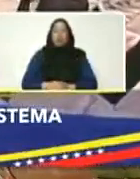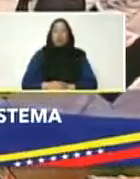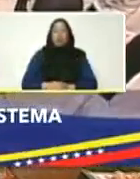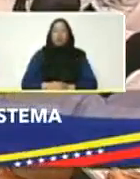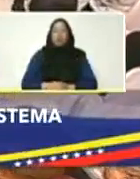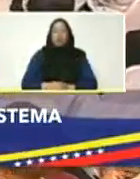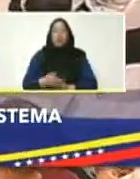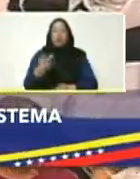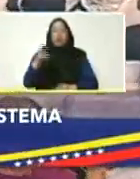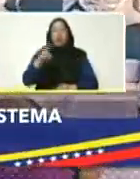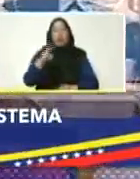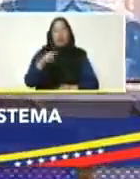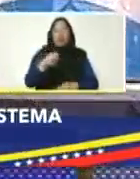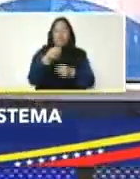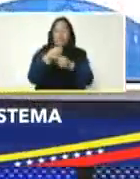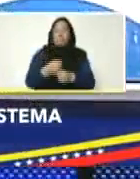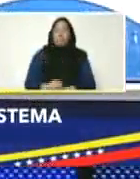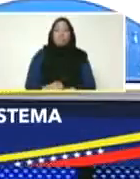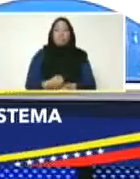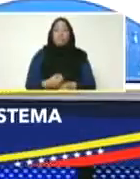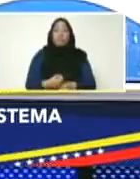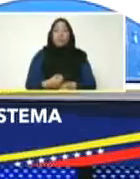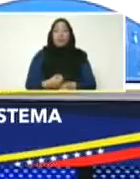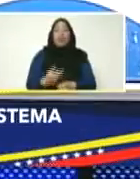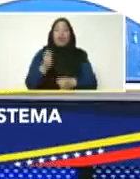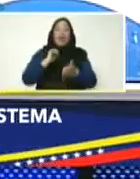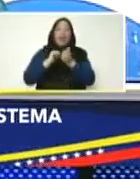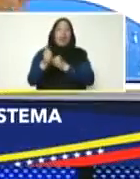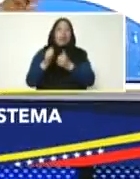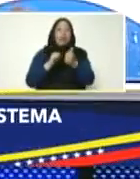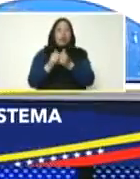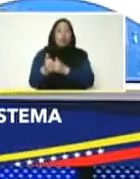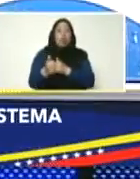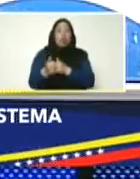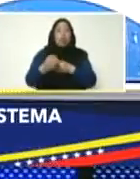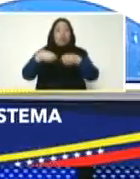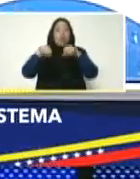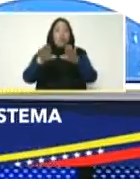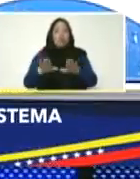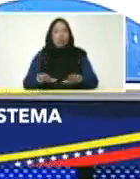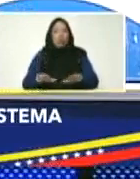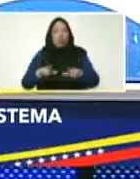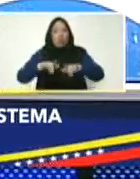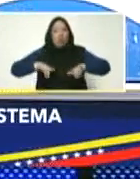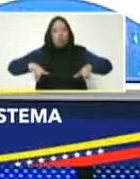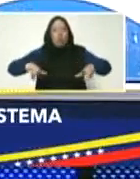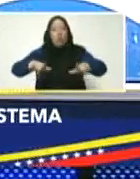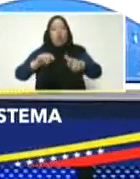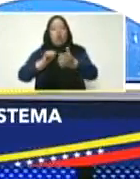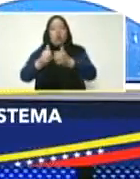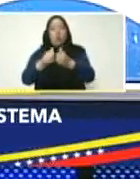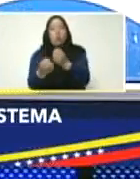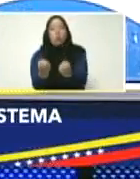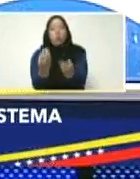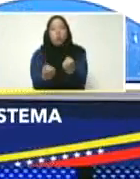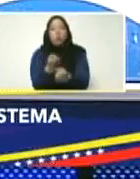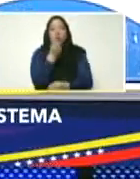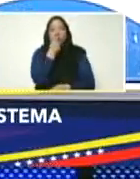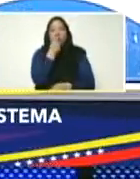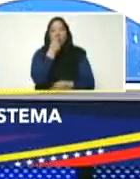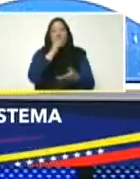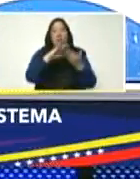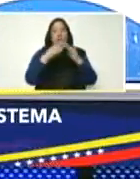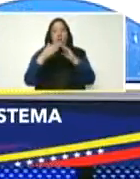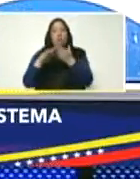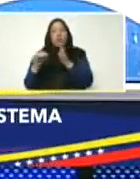ocurrir más nunca que una cancha deportiva se abandone y se llene de monte. ¿Y la comunidad dónde